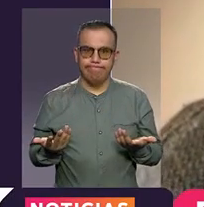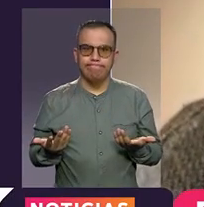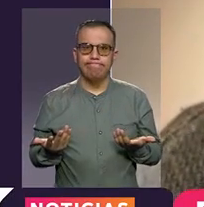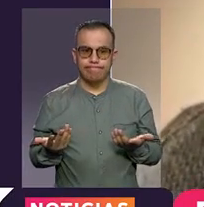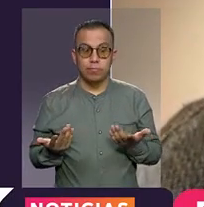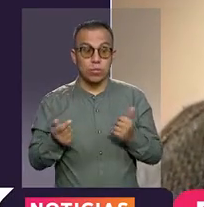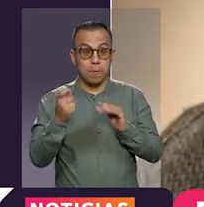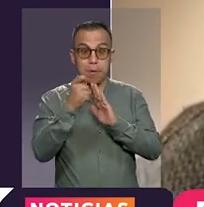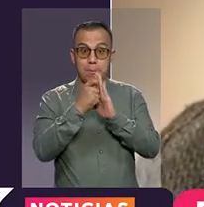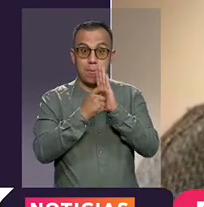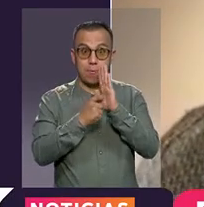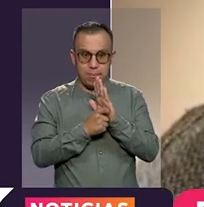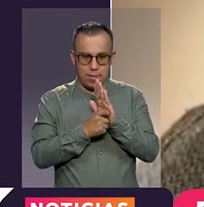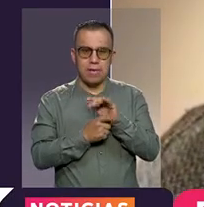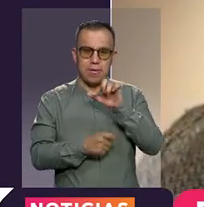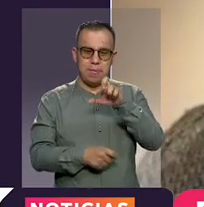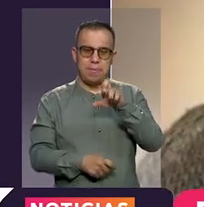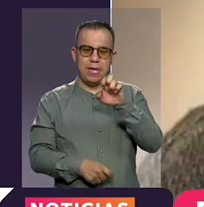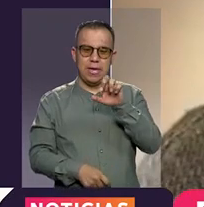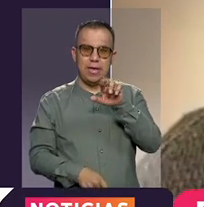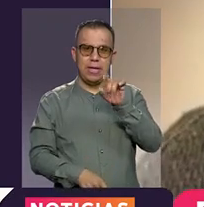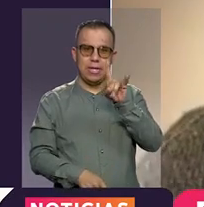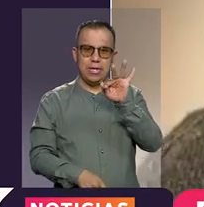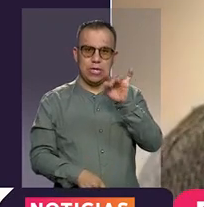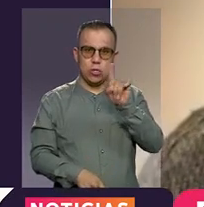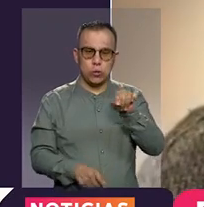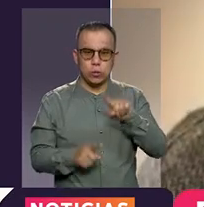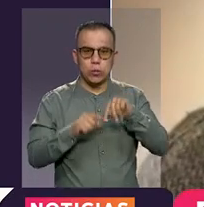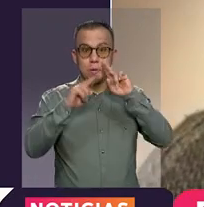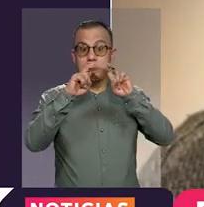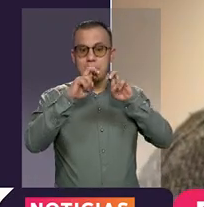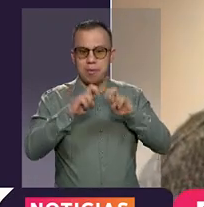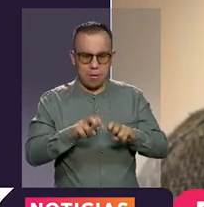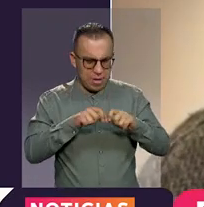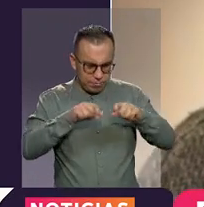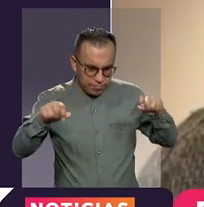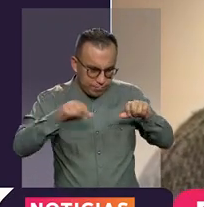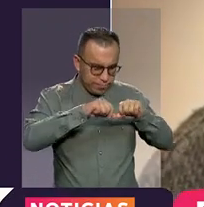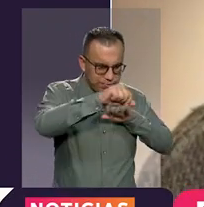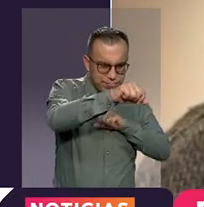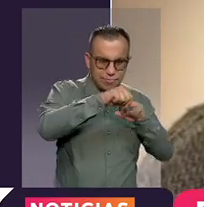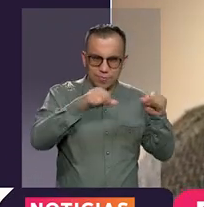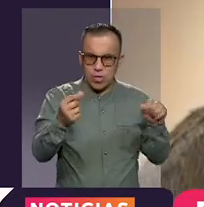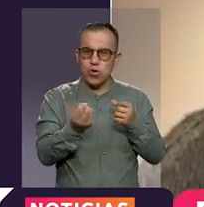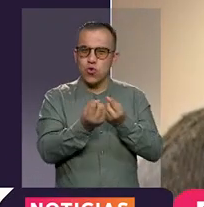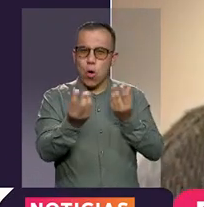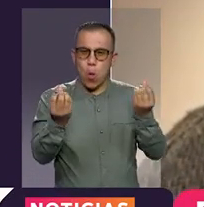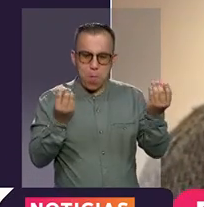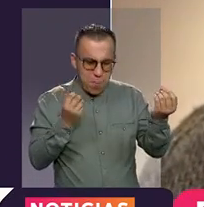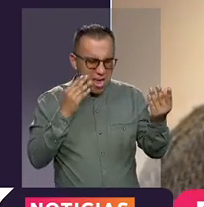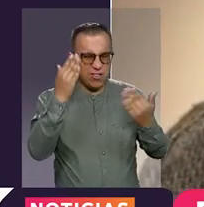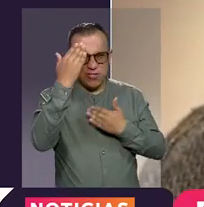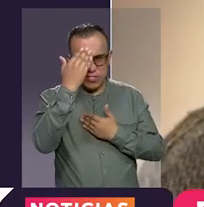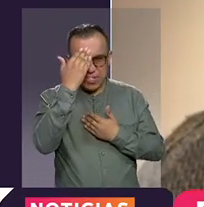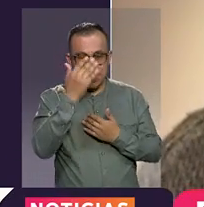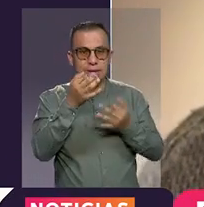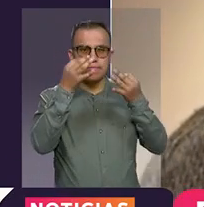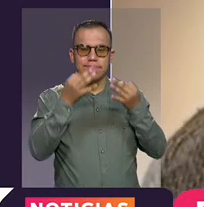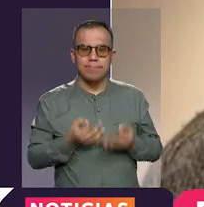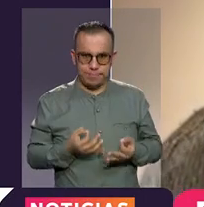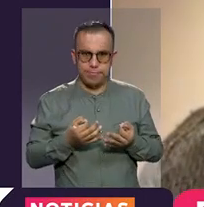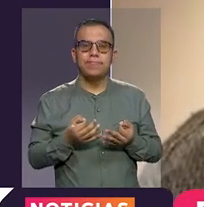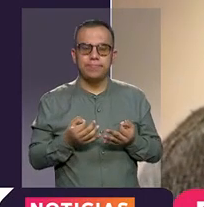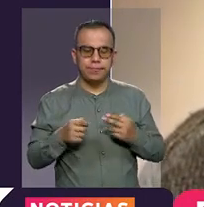entran todos los peritos de criminalísticas que hacen la inspección a cadáver, comenzando con la fijación